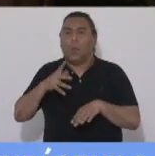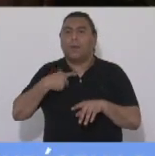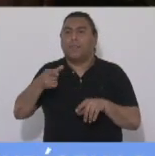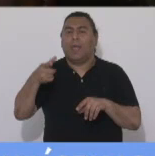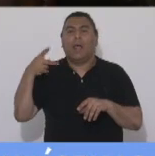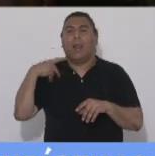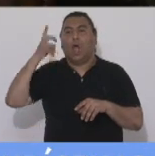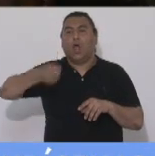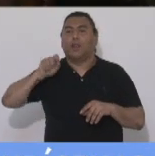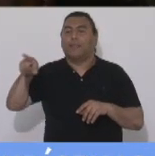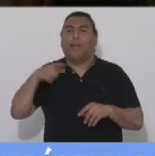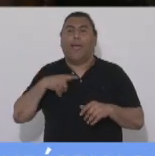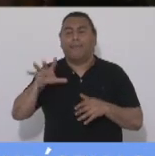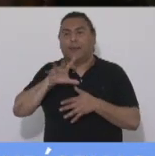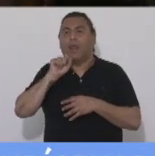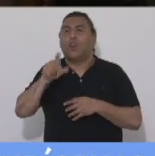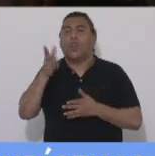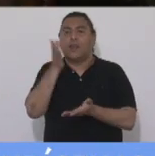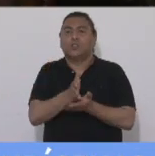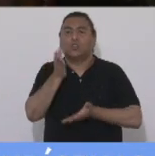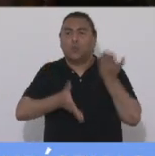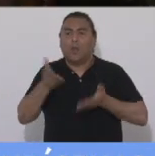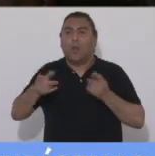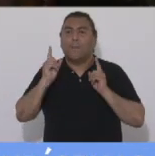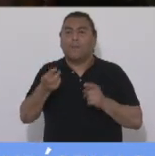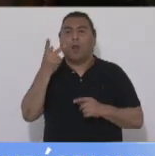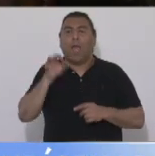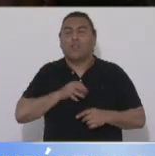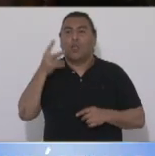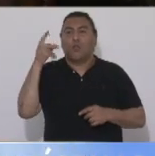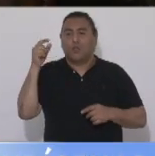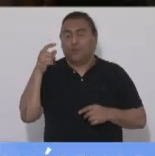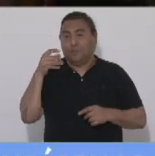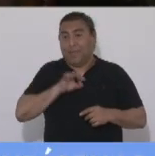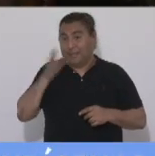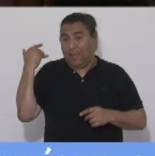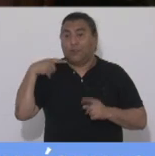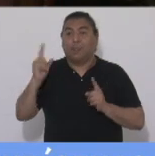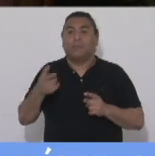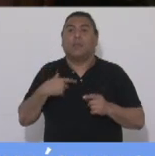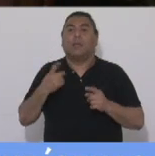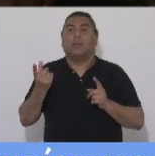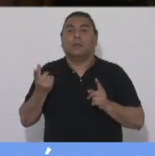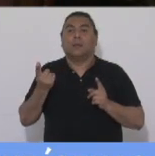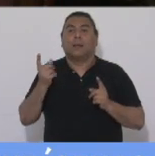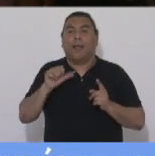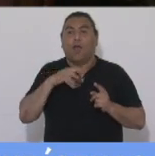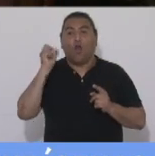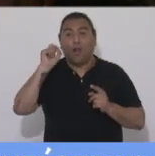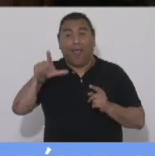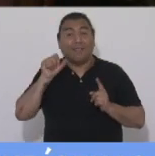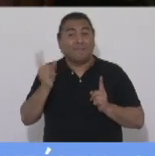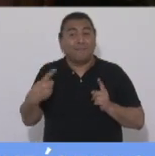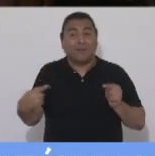Interamericana de Derechos Humanos en la sentencia del año 2020 del caso, la Cajonat versus el Estado